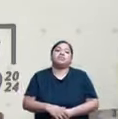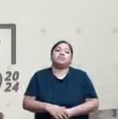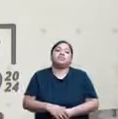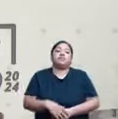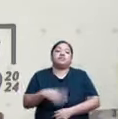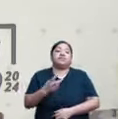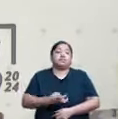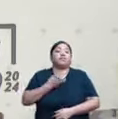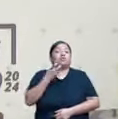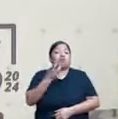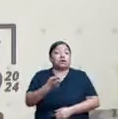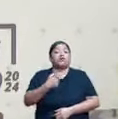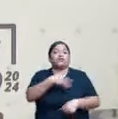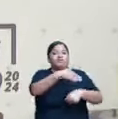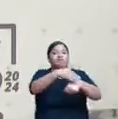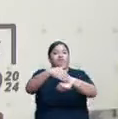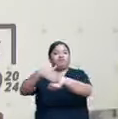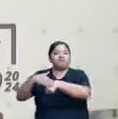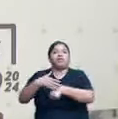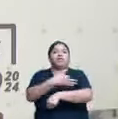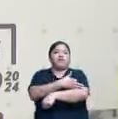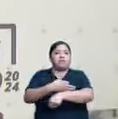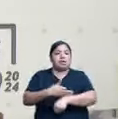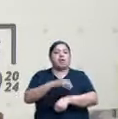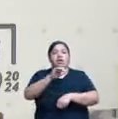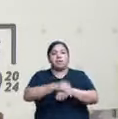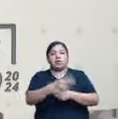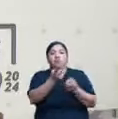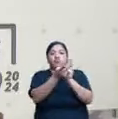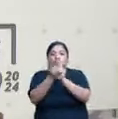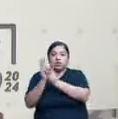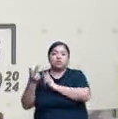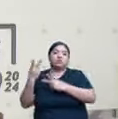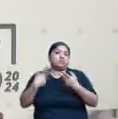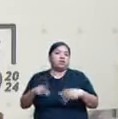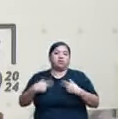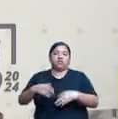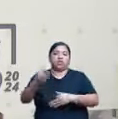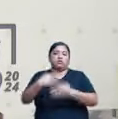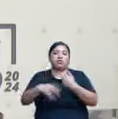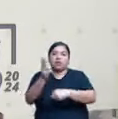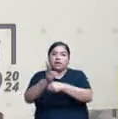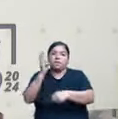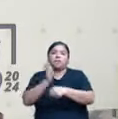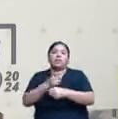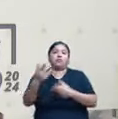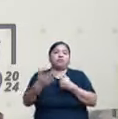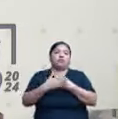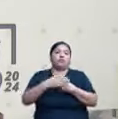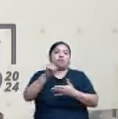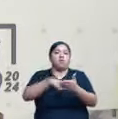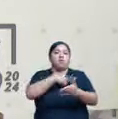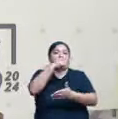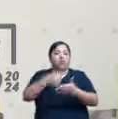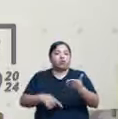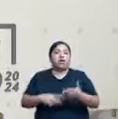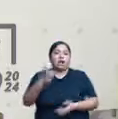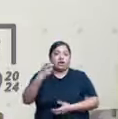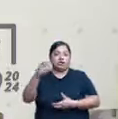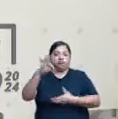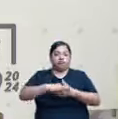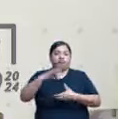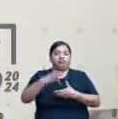Es por eso que hago un llamado a mis familiares, amigos, vecinos y al público en general para que salgan a votar y que participemos de esta gran fiesta